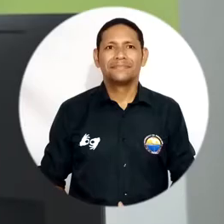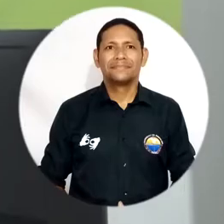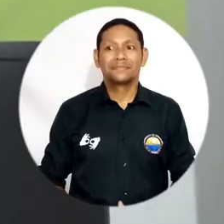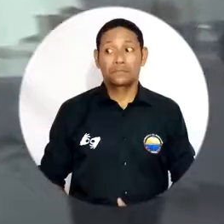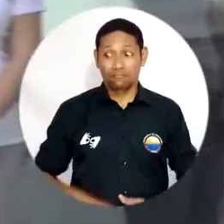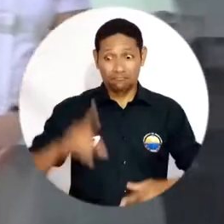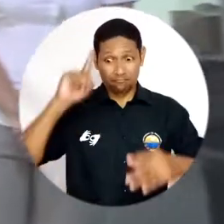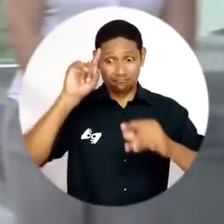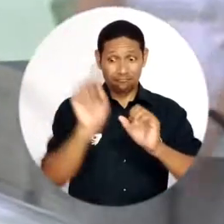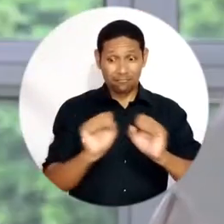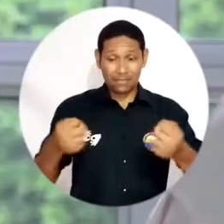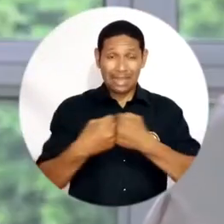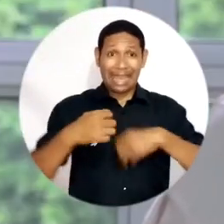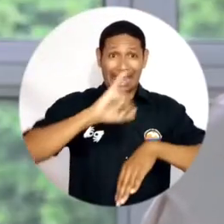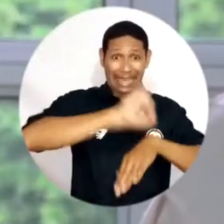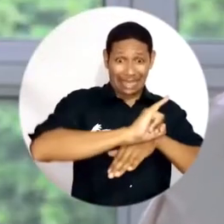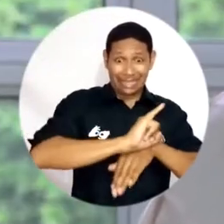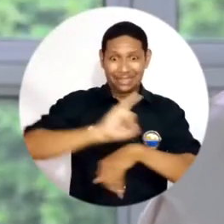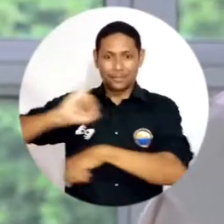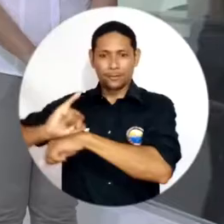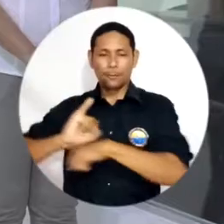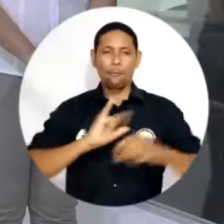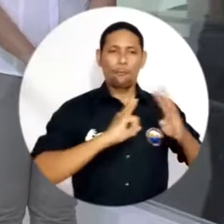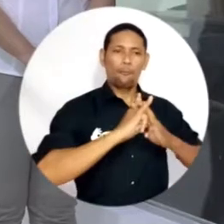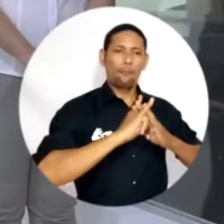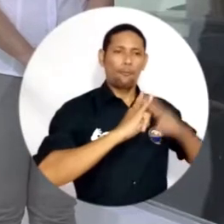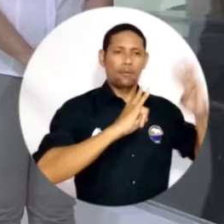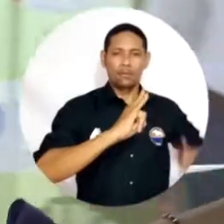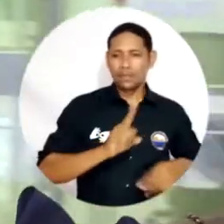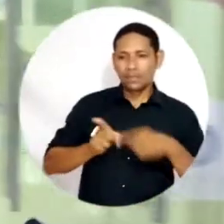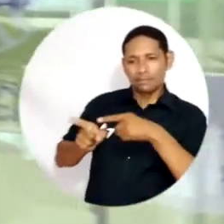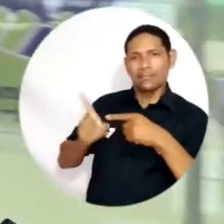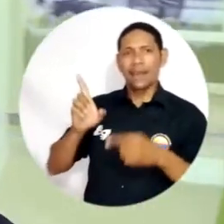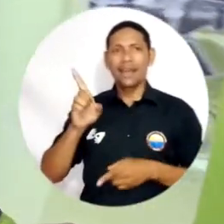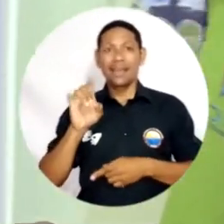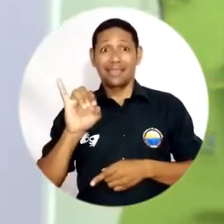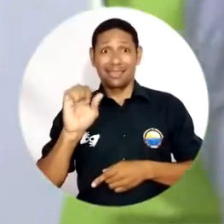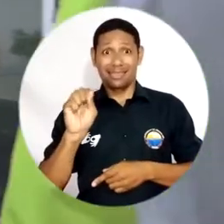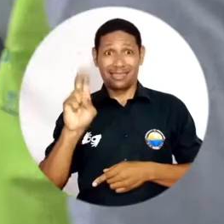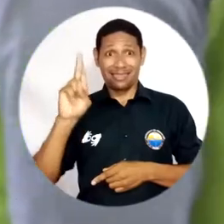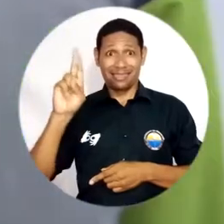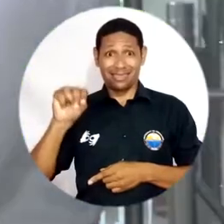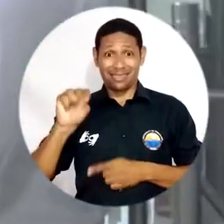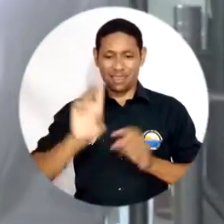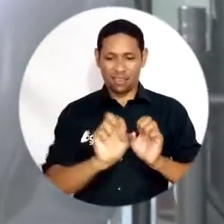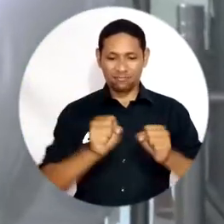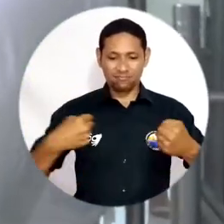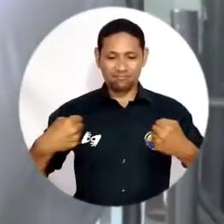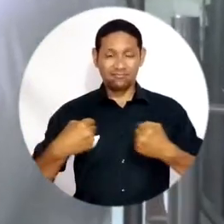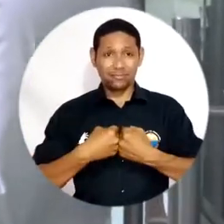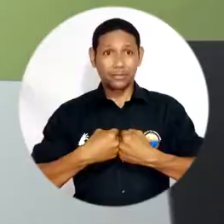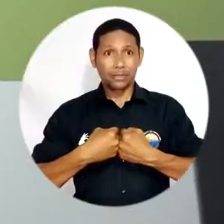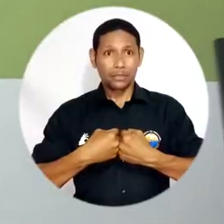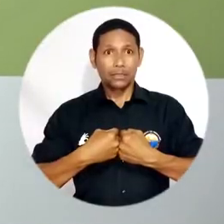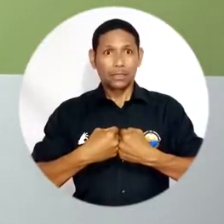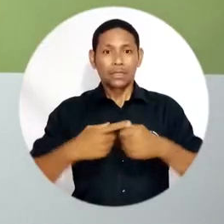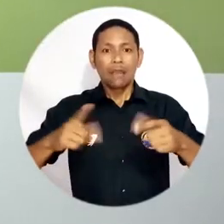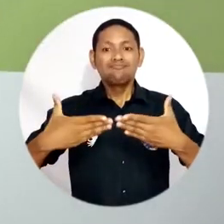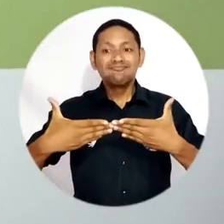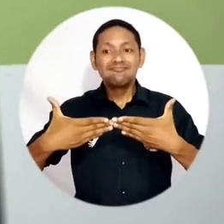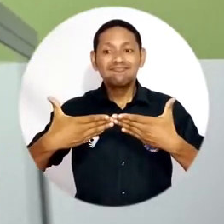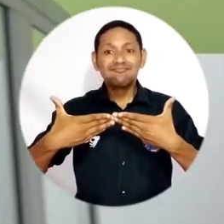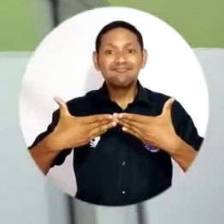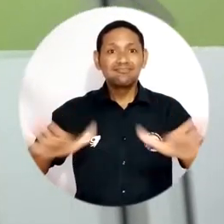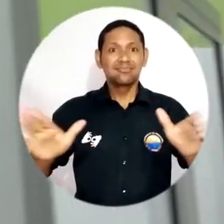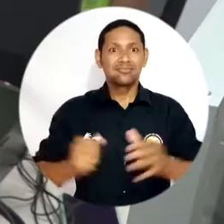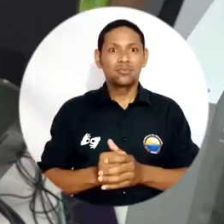En el marco de un convenio interinstitucional firmado entre la Universidad del Magdalena y la Dirección de Impuestos y Aduanas Nacionales DIAN, se dio la apertura